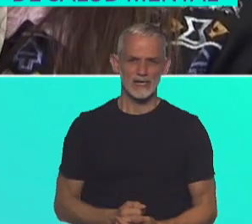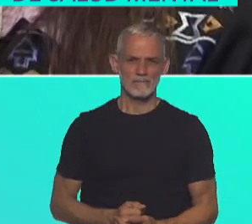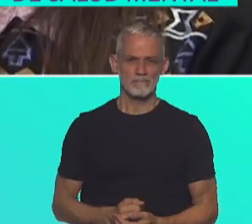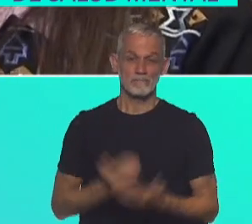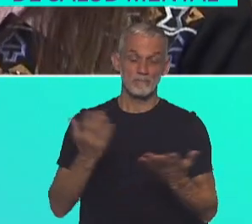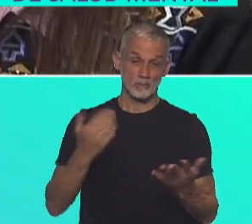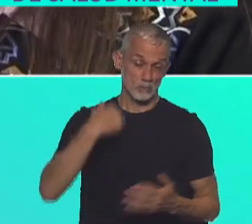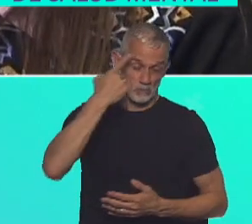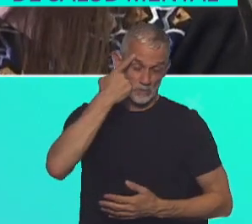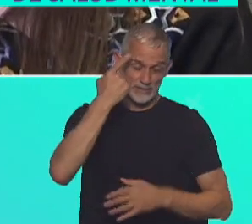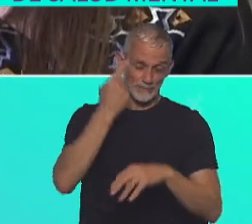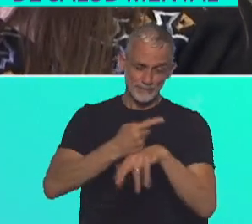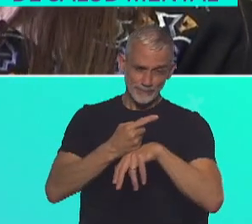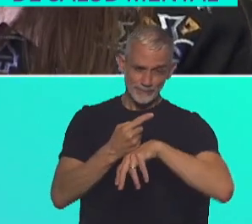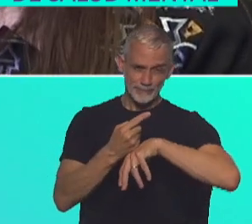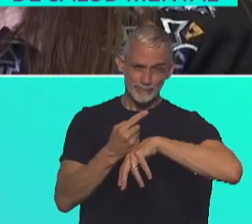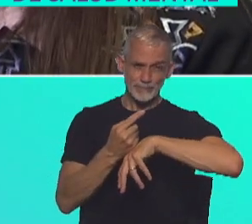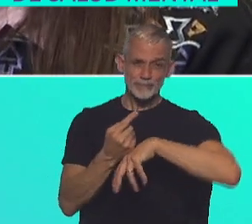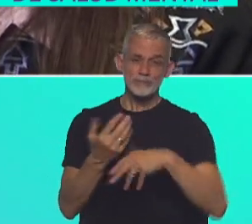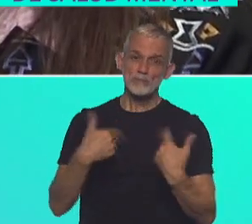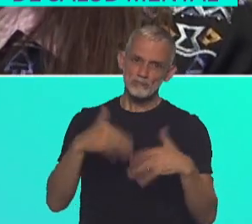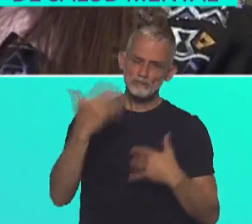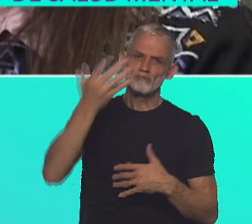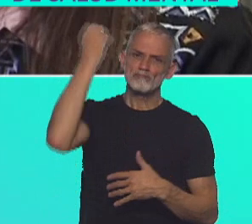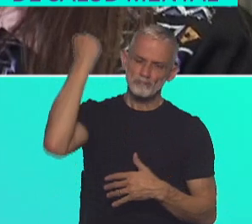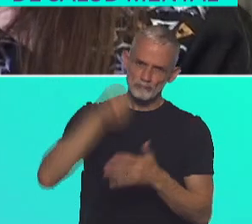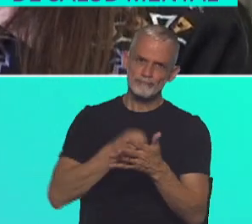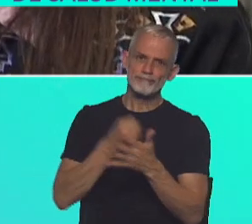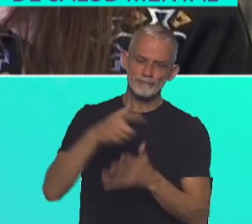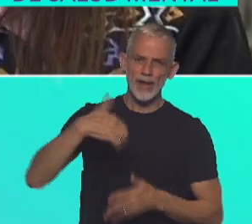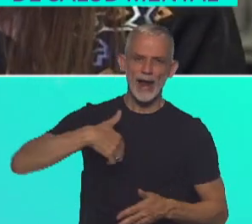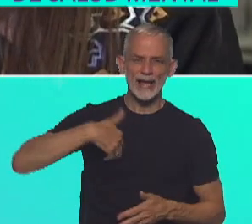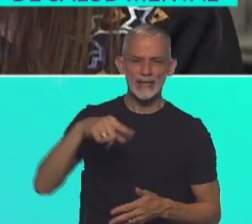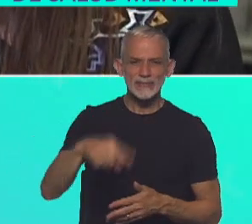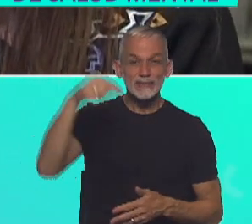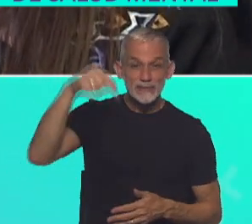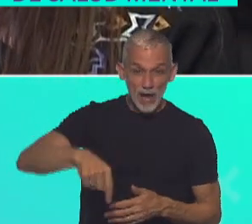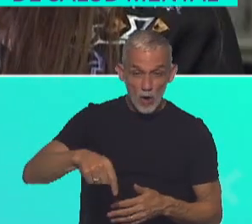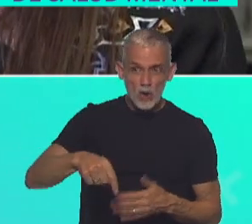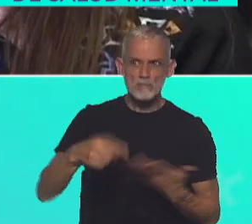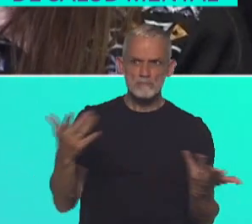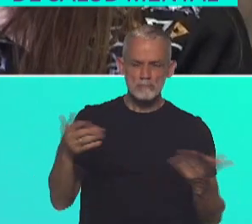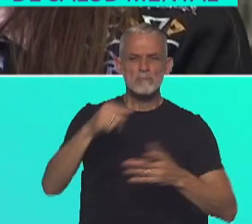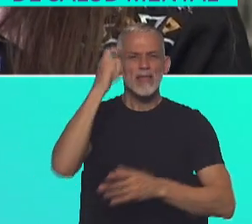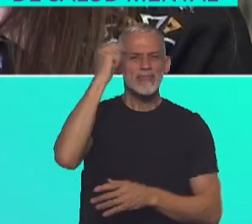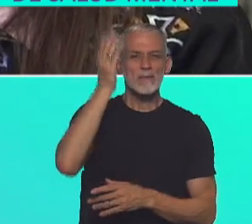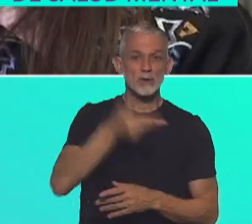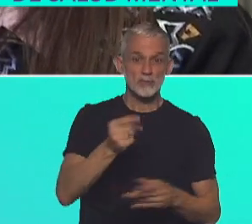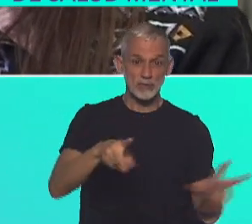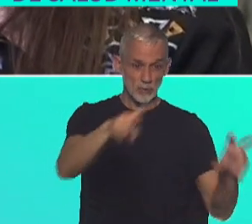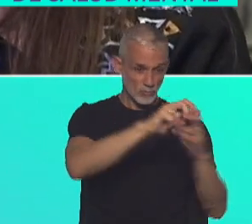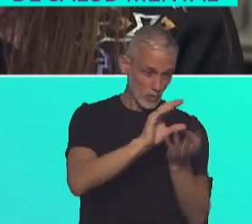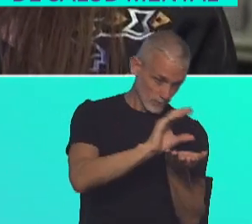que primero que nada, la verdad, es un logro muy grande que en nuestro país hoy estemos hablando de que el 10%